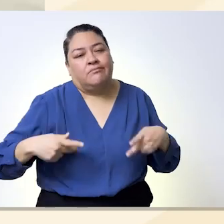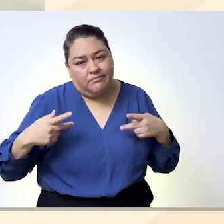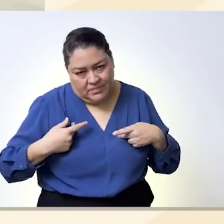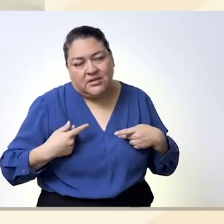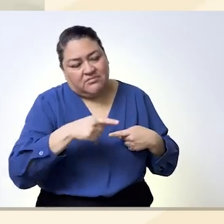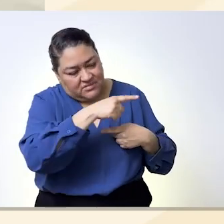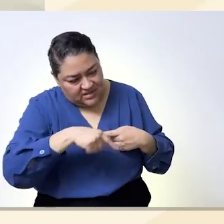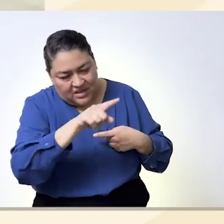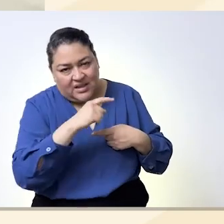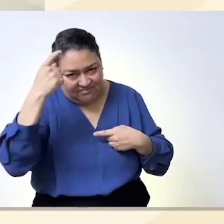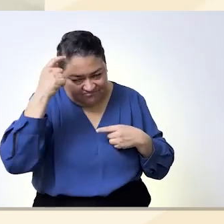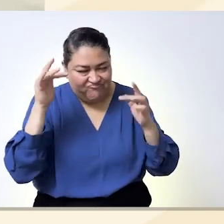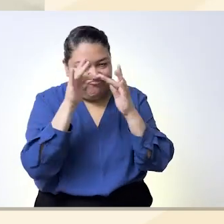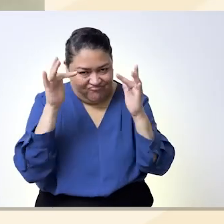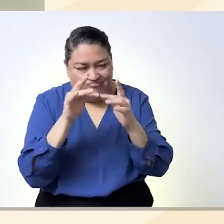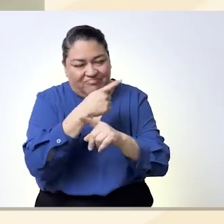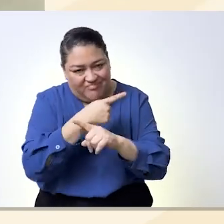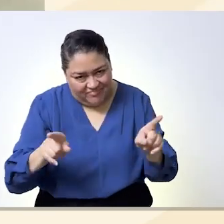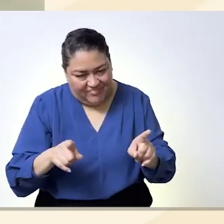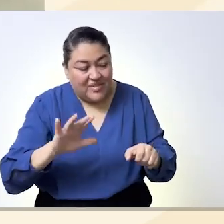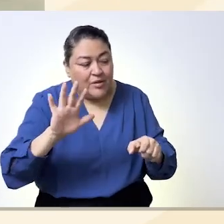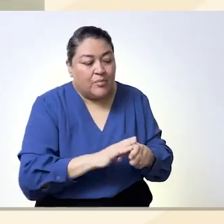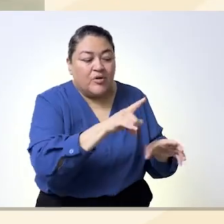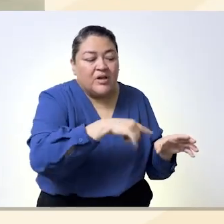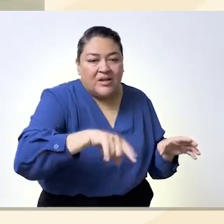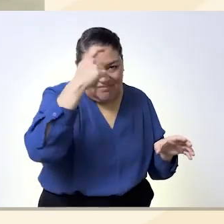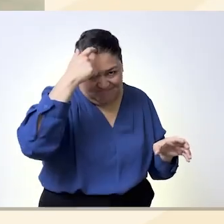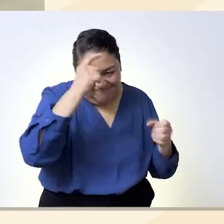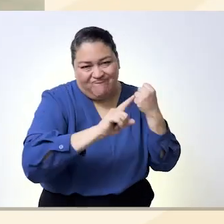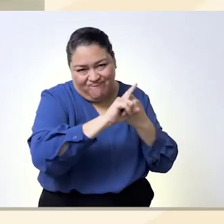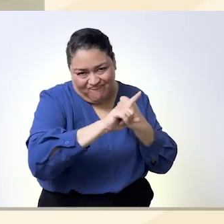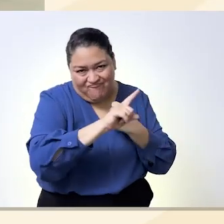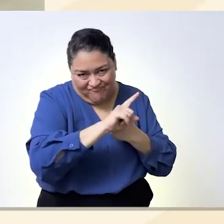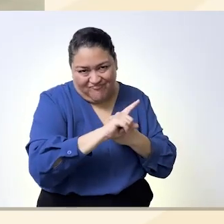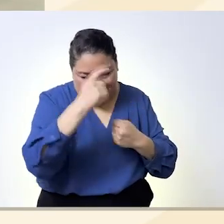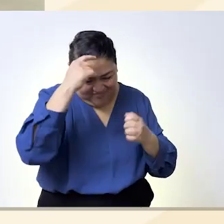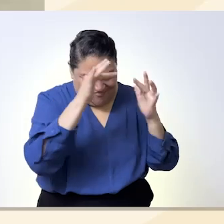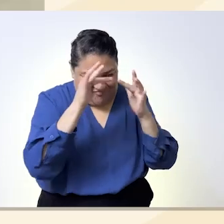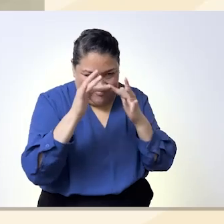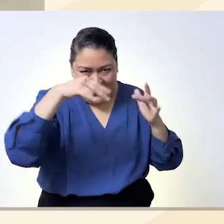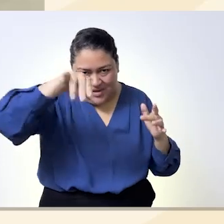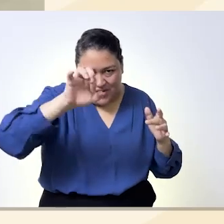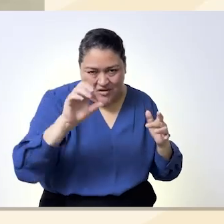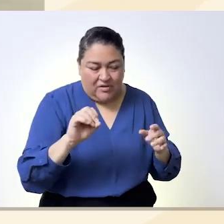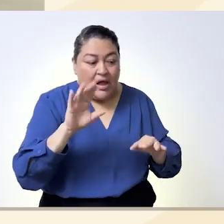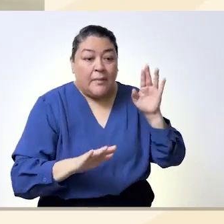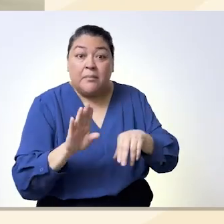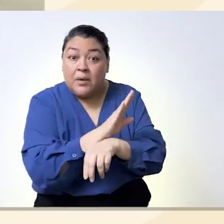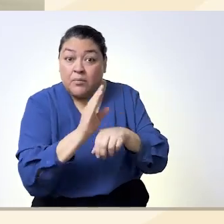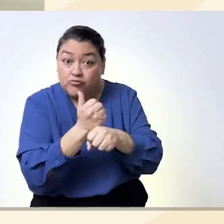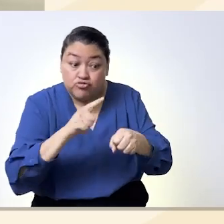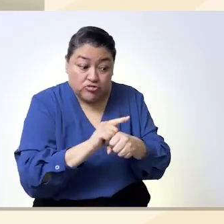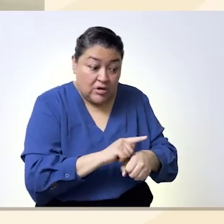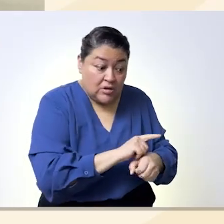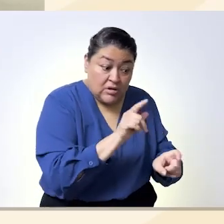calle por un tema neurodivergente, ¿no? Que tengamos un sistema de protección social amarrado al trabajo, ¿no? O sea, que